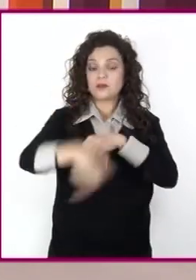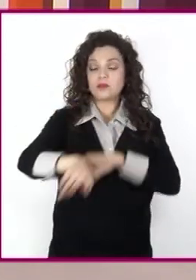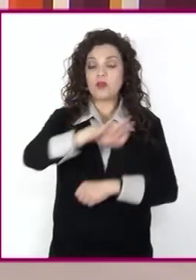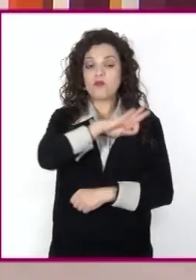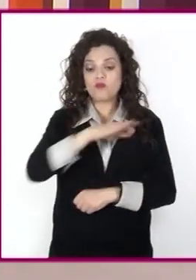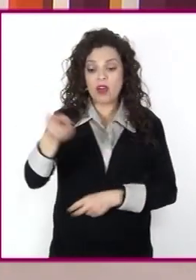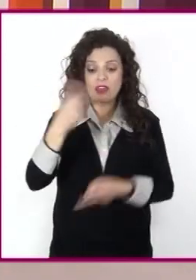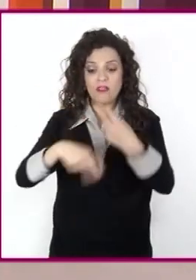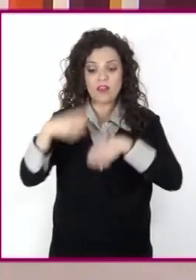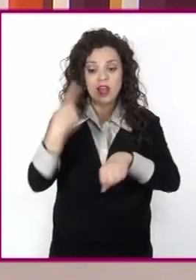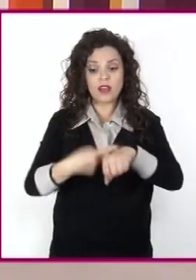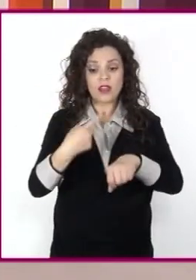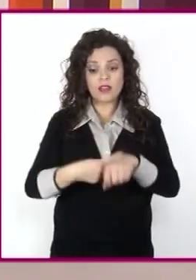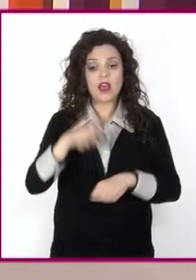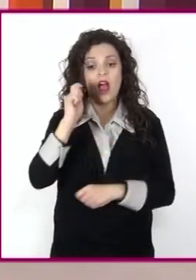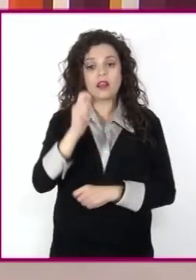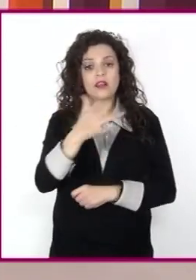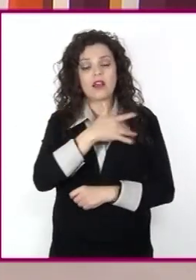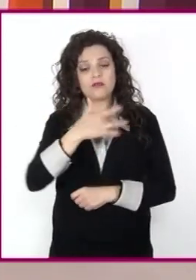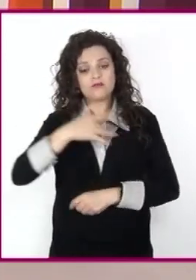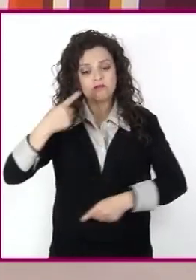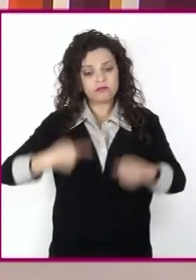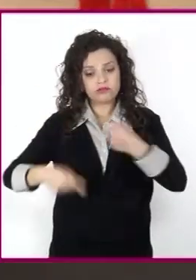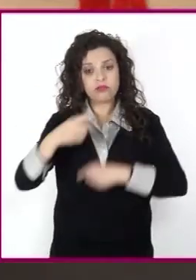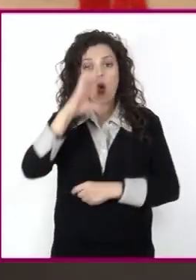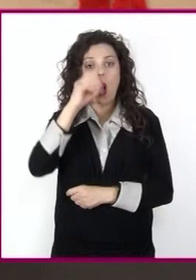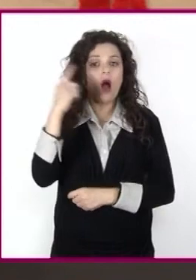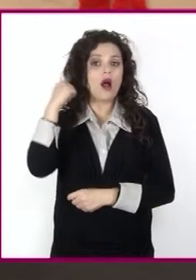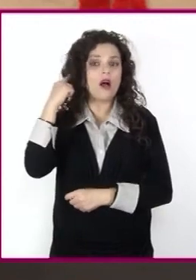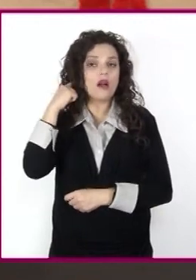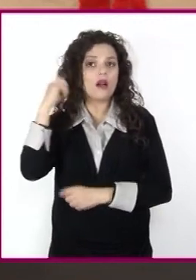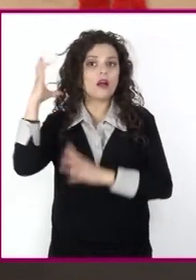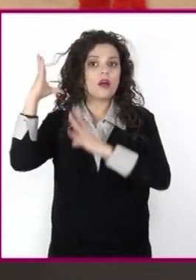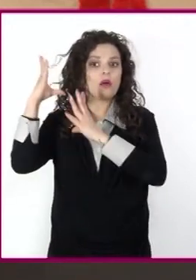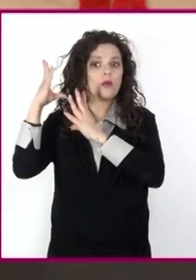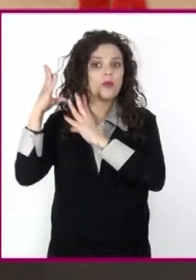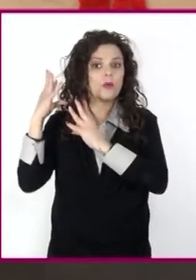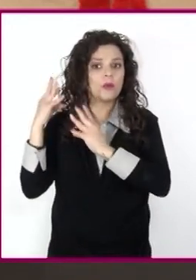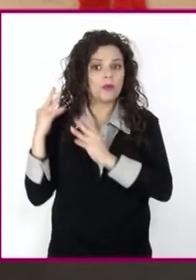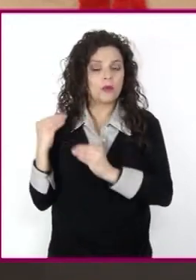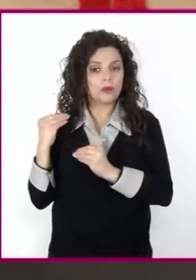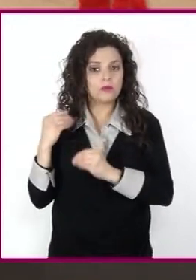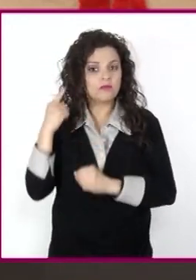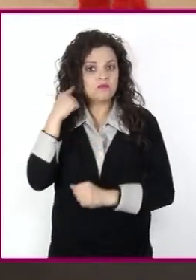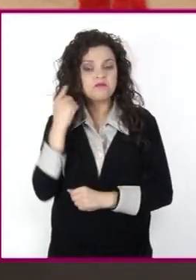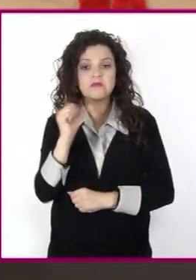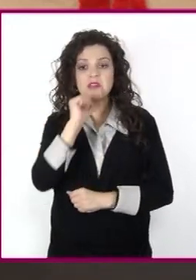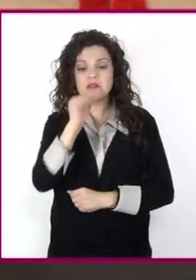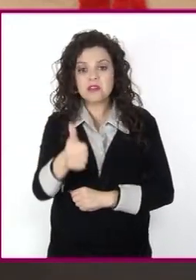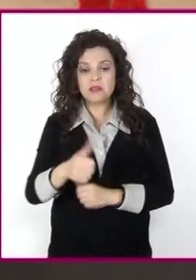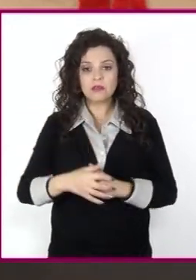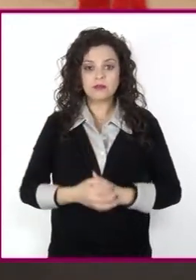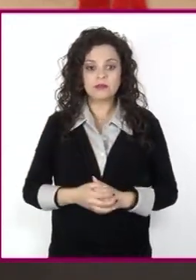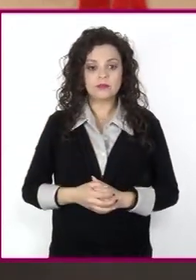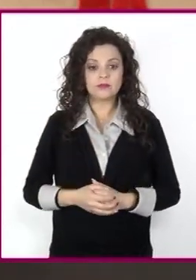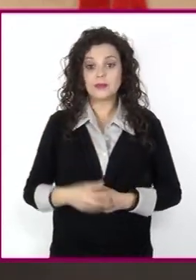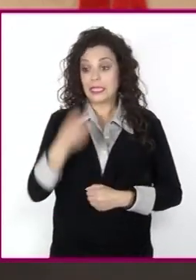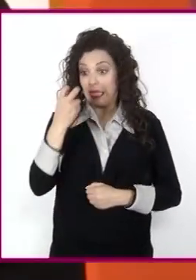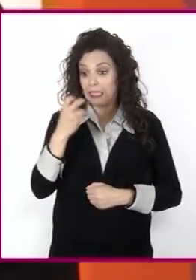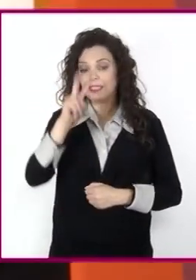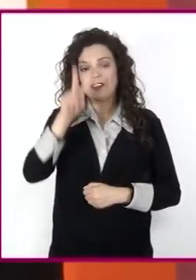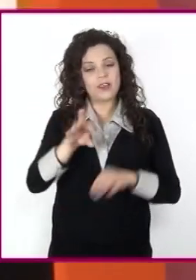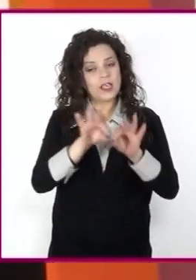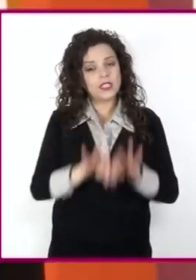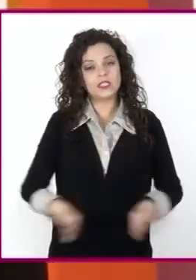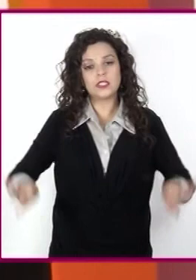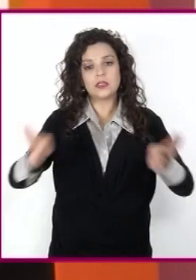enfermedades cardiovasculares y pérdida del oído. Así es, maestra. Con esto podemos observar la importancia